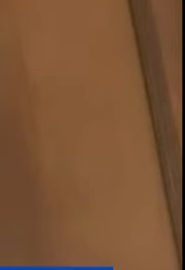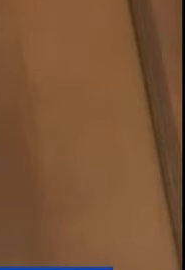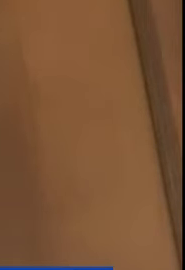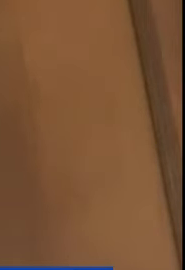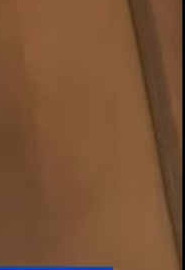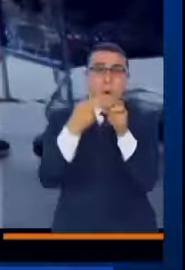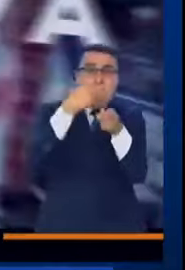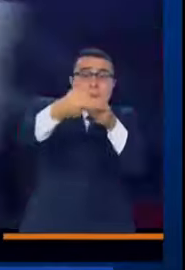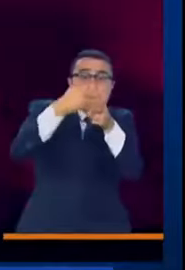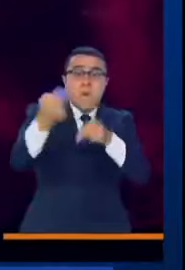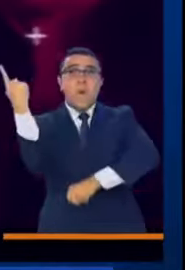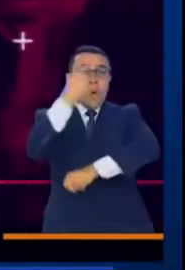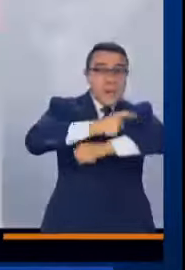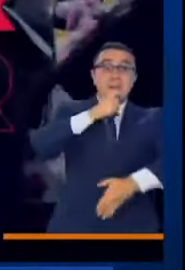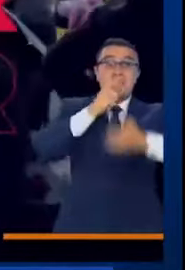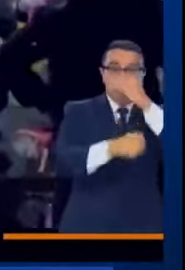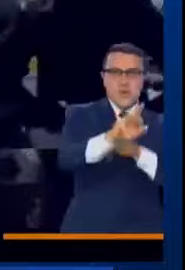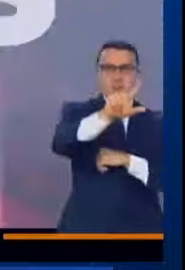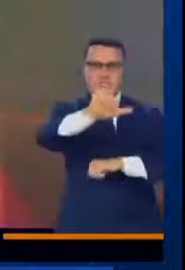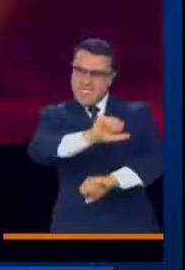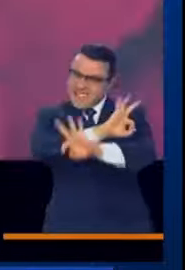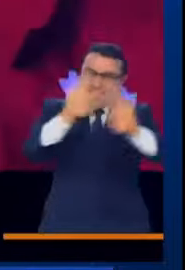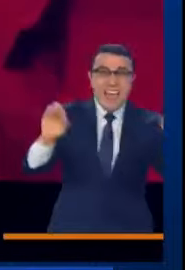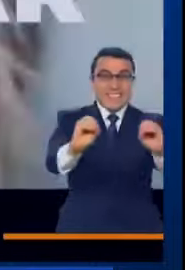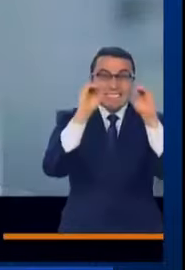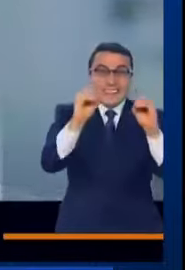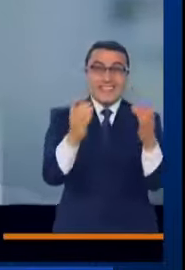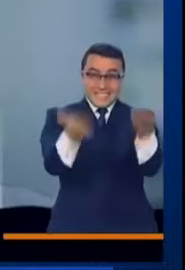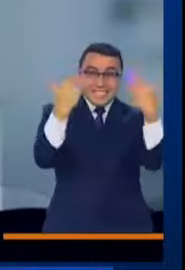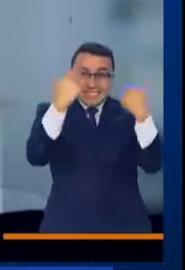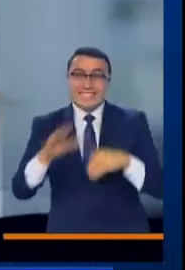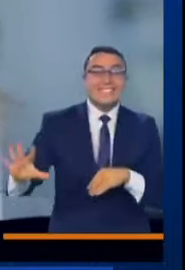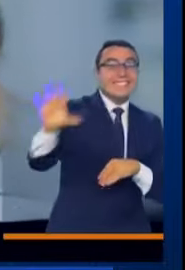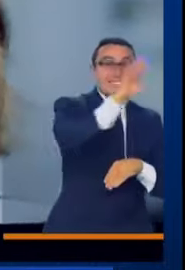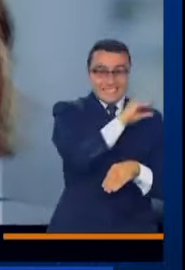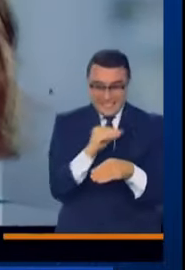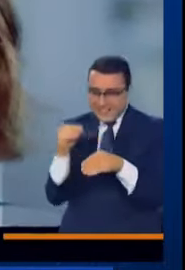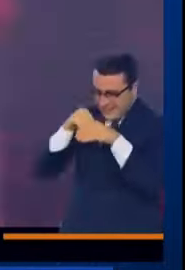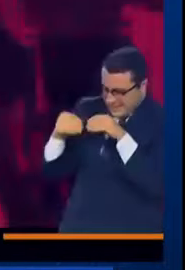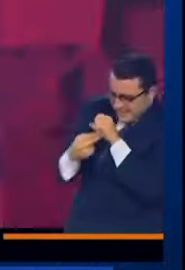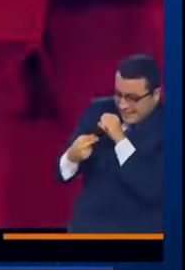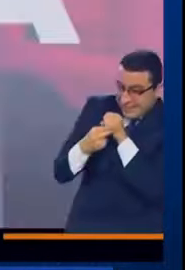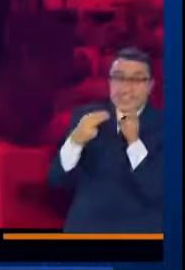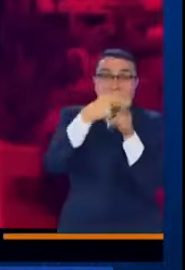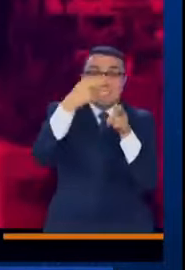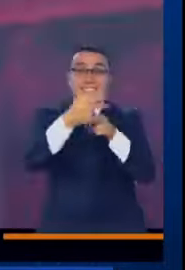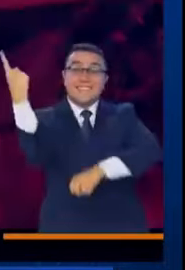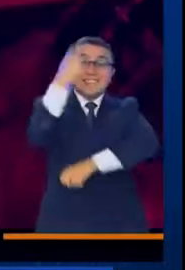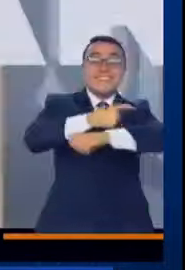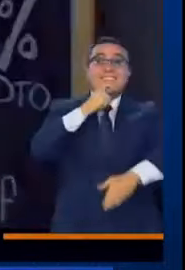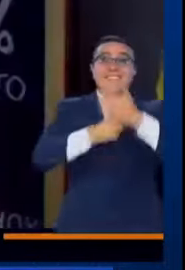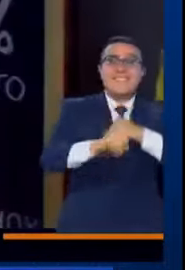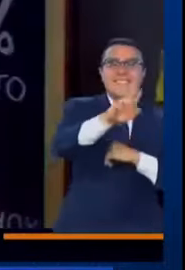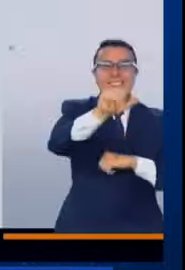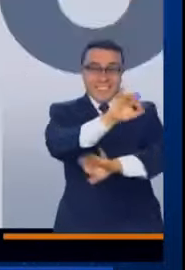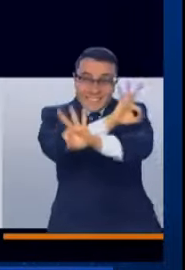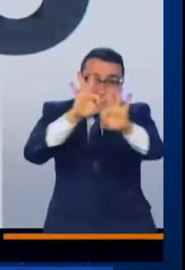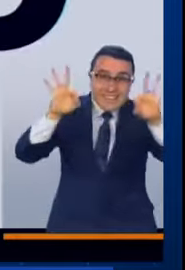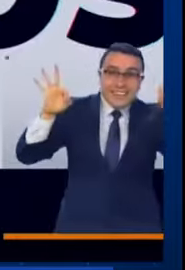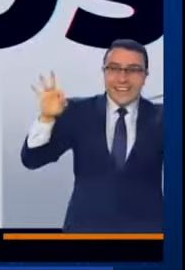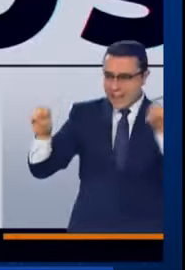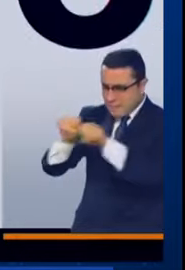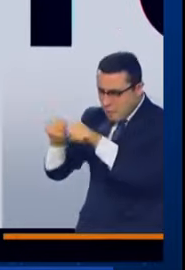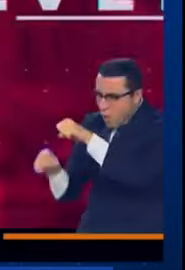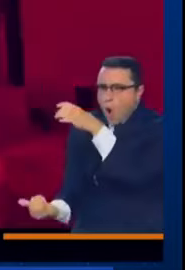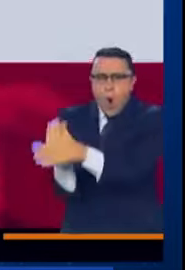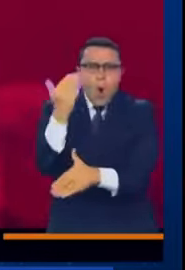IVA. Ahora, desafortunadamente, no pudimos institucionalizar los días de una vez, sino que debe